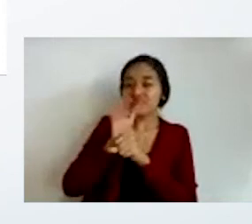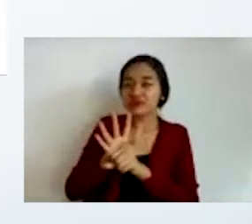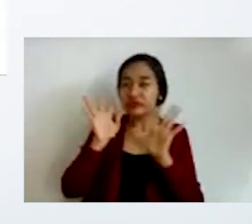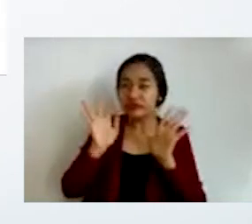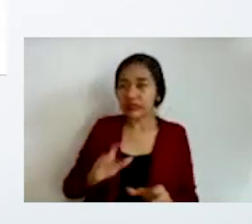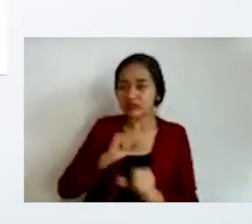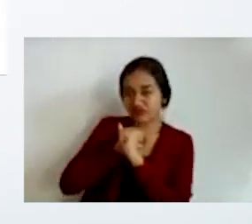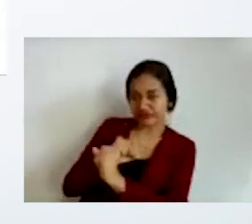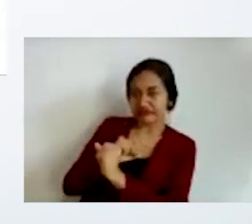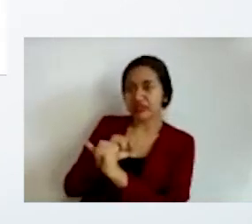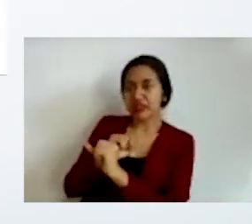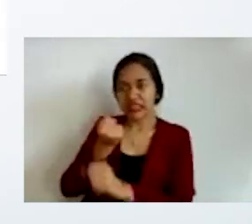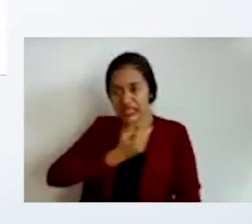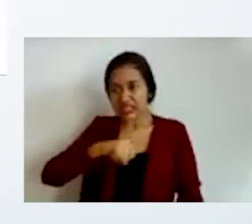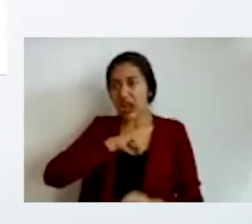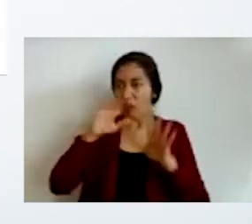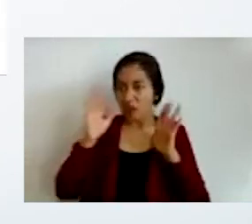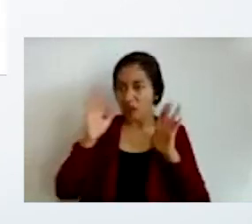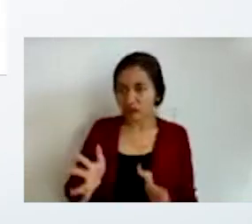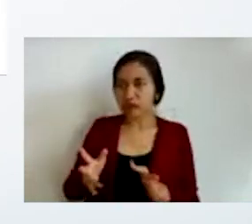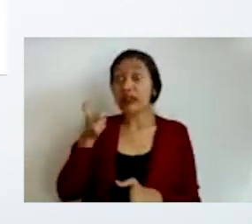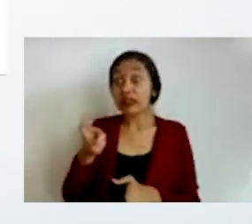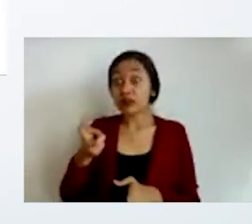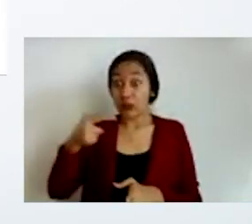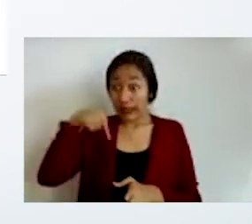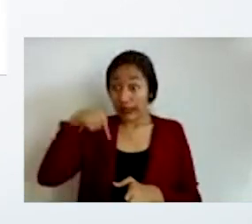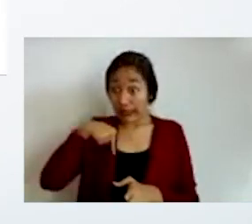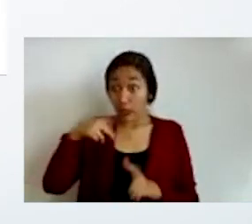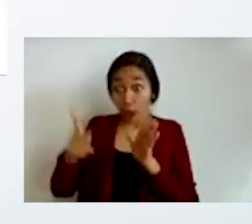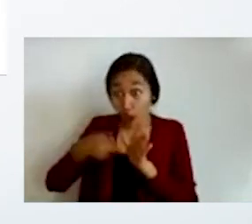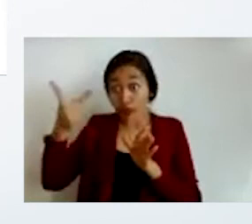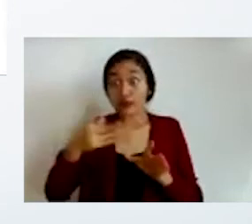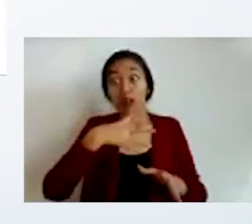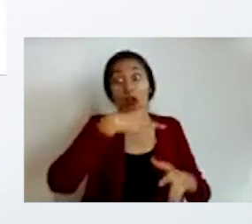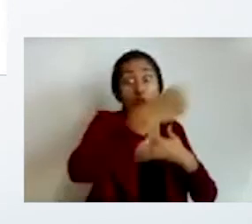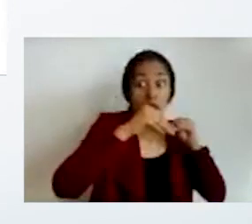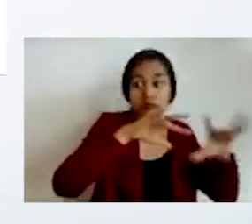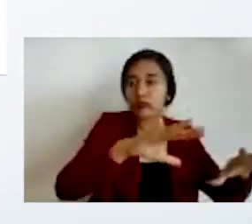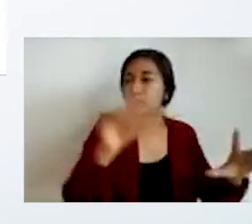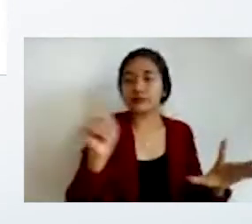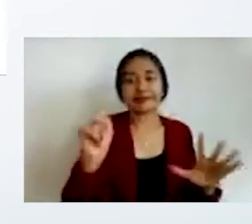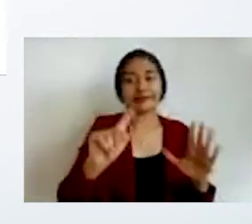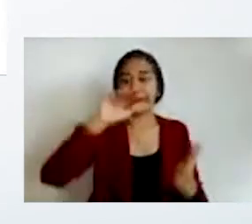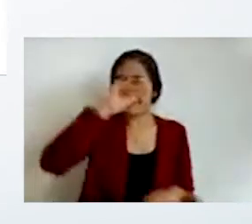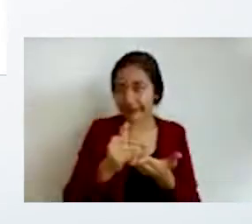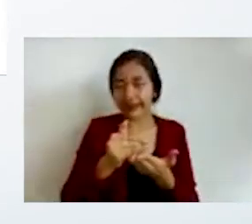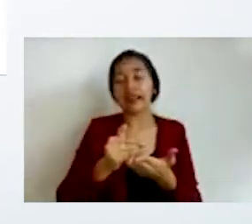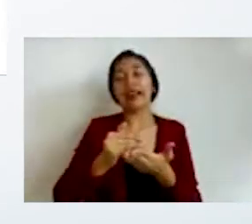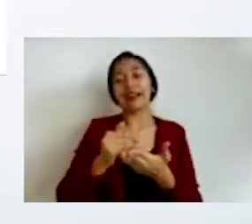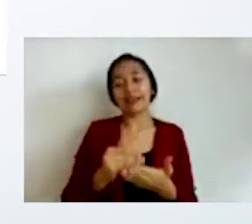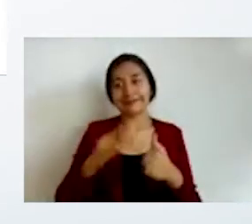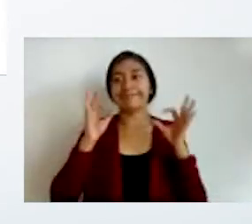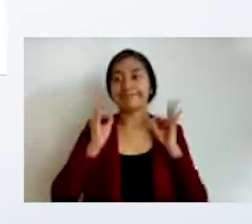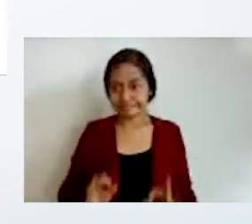contagio y de diseminación de la infección. ¿Qué es lo que vemos hacia adelante? Miren, hay una